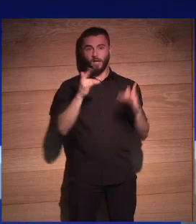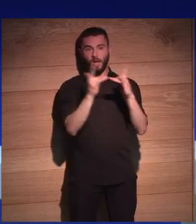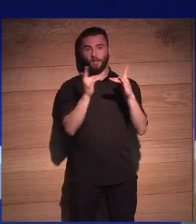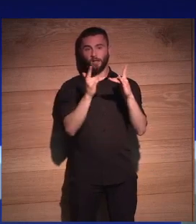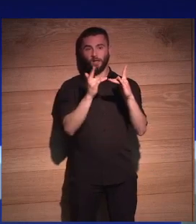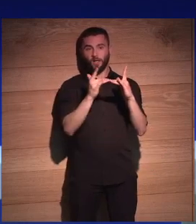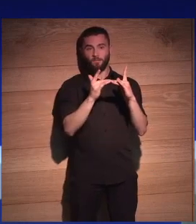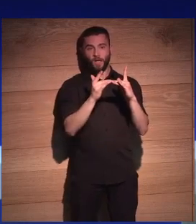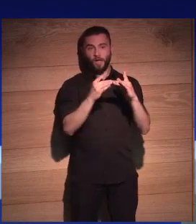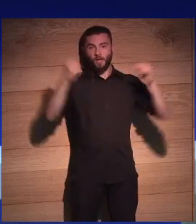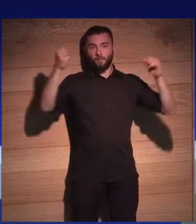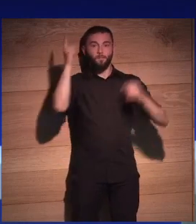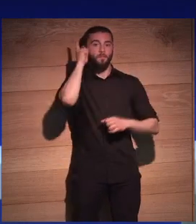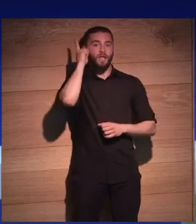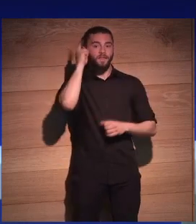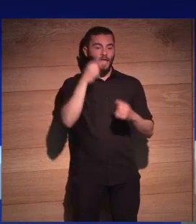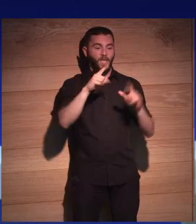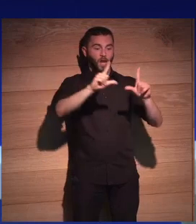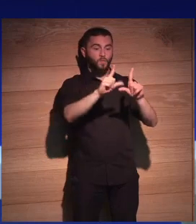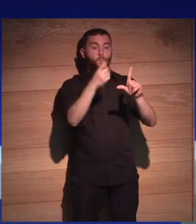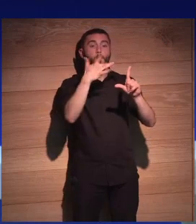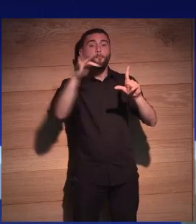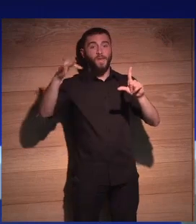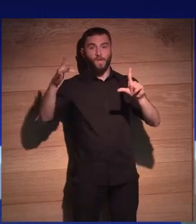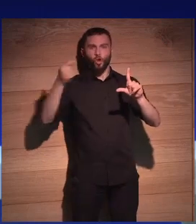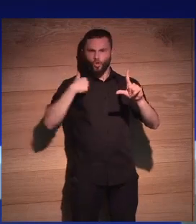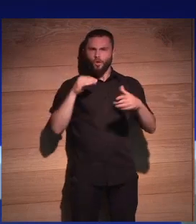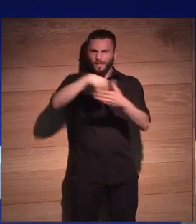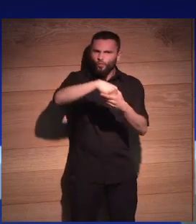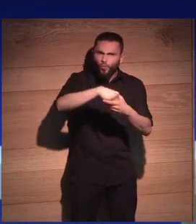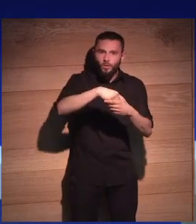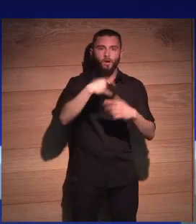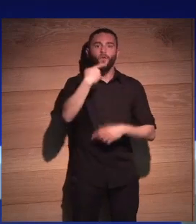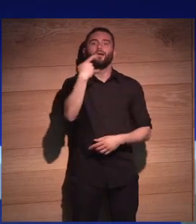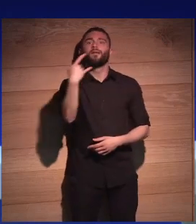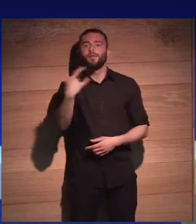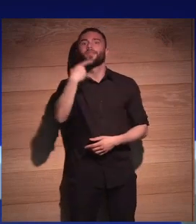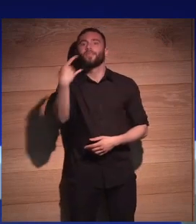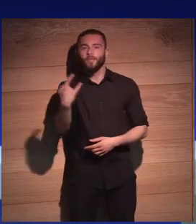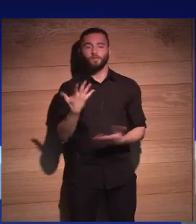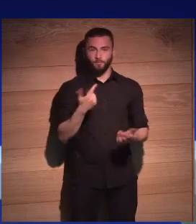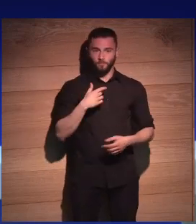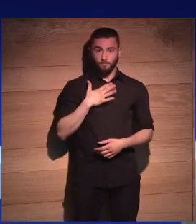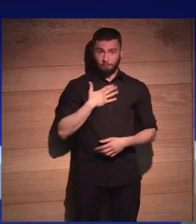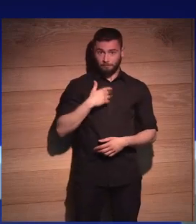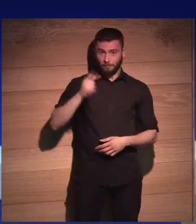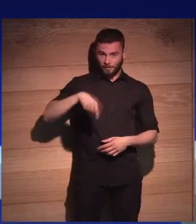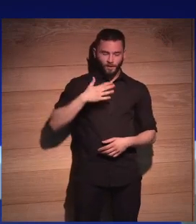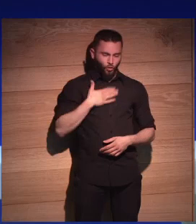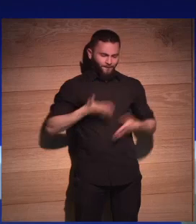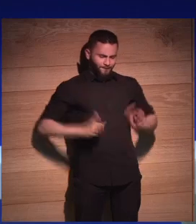brillo de las pantallas, ¿vale? Es que y me incluyo, nos atrae, nos agarra. Y yo lo veo en mi